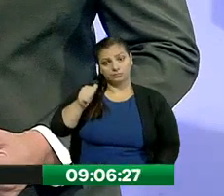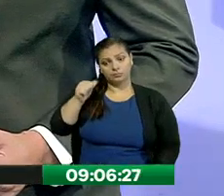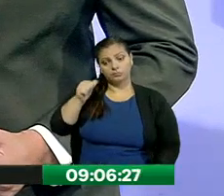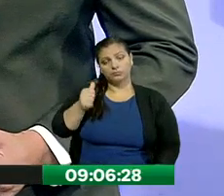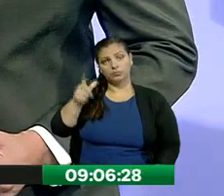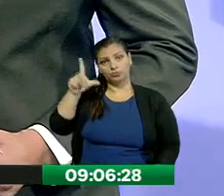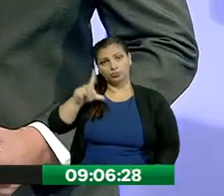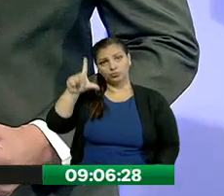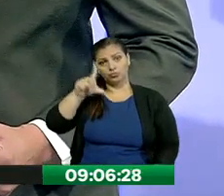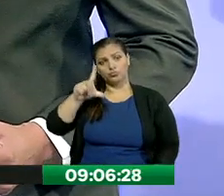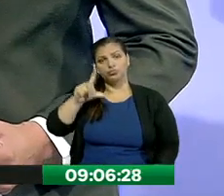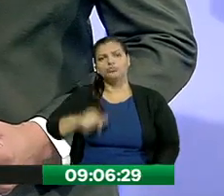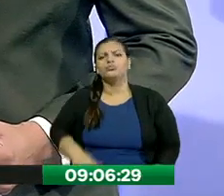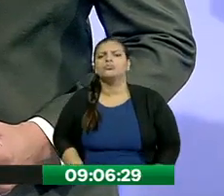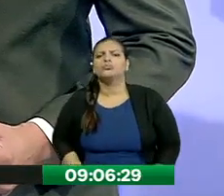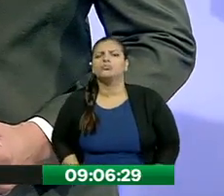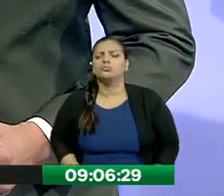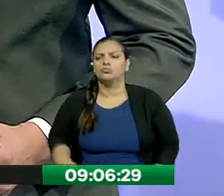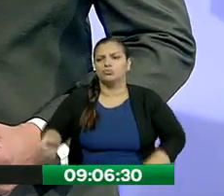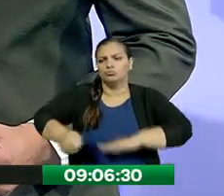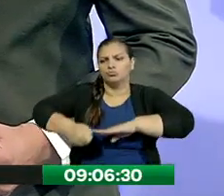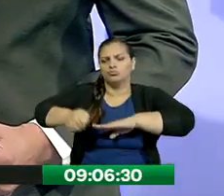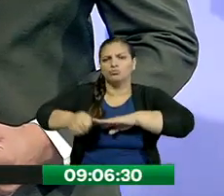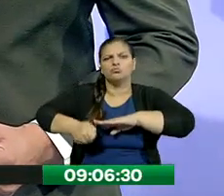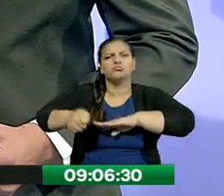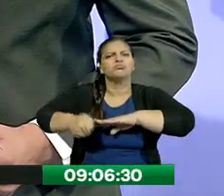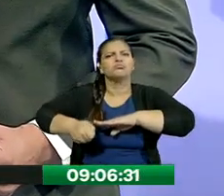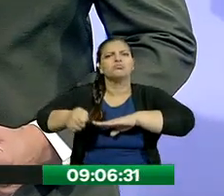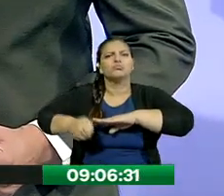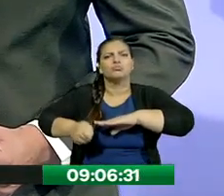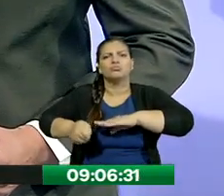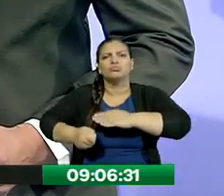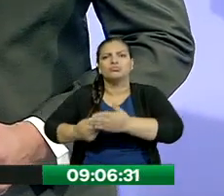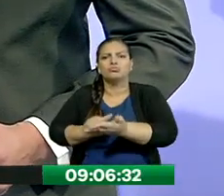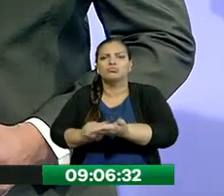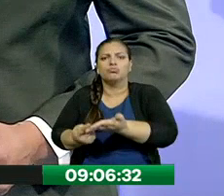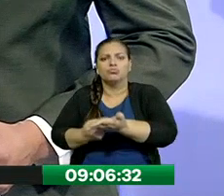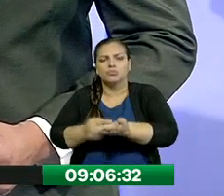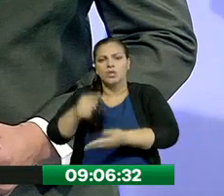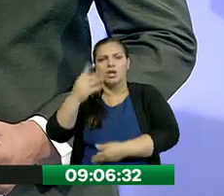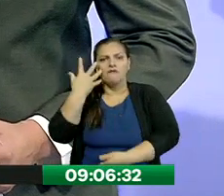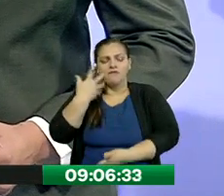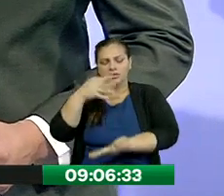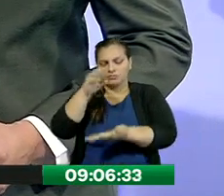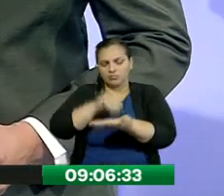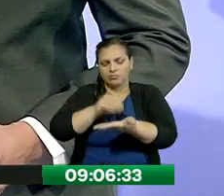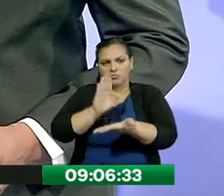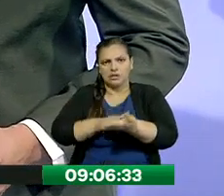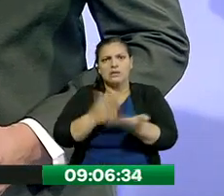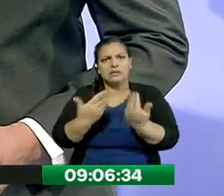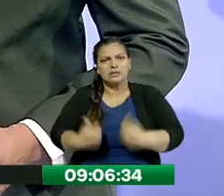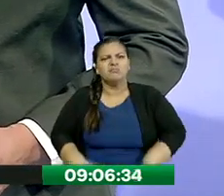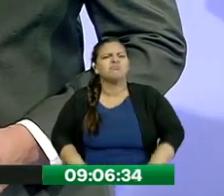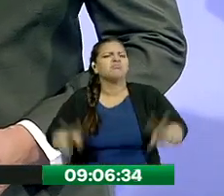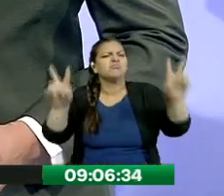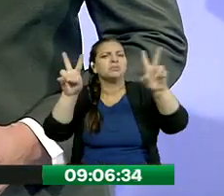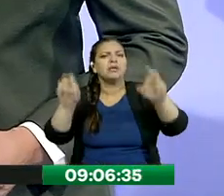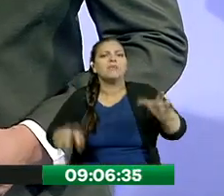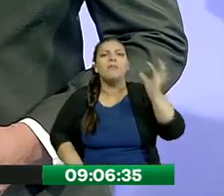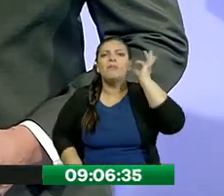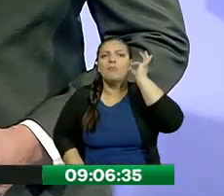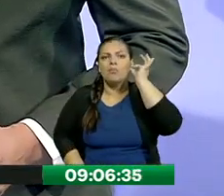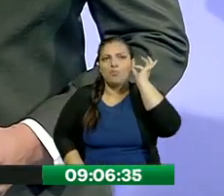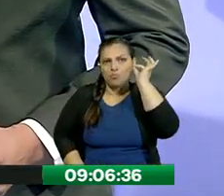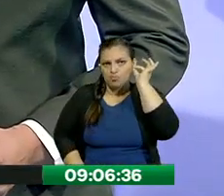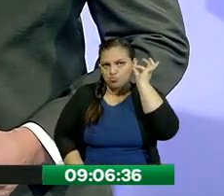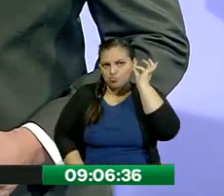de apelación en el caso de la ciudadana atropellada en la vía San Borondón. Sin embargo, ante la ausencia del juez de turno, no